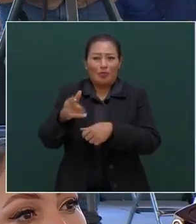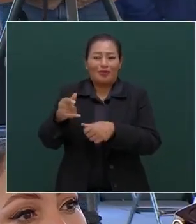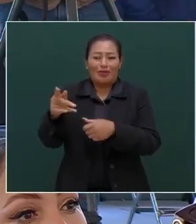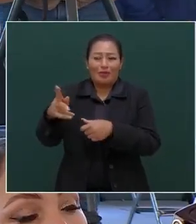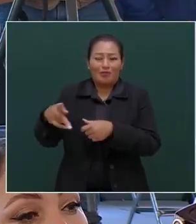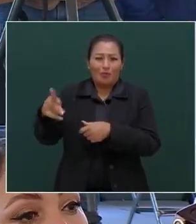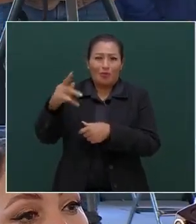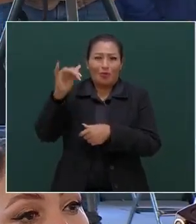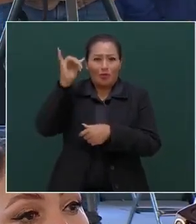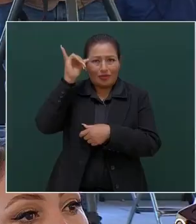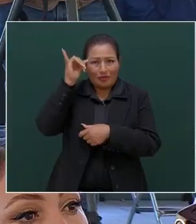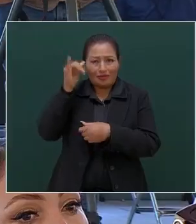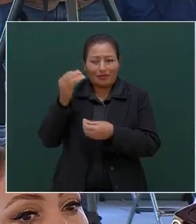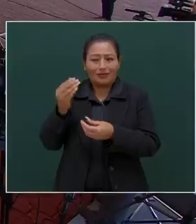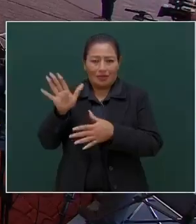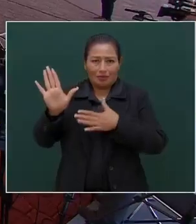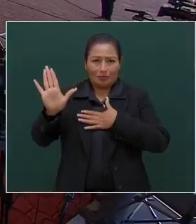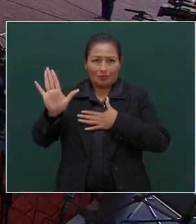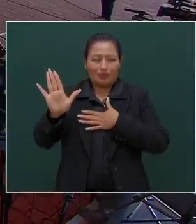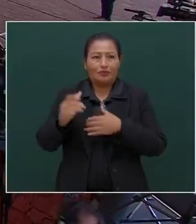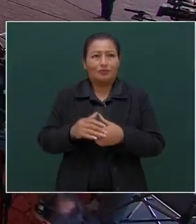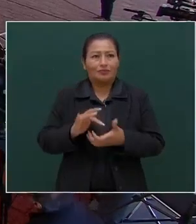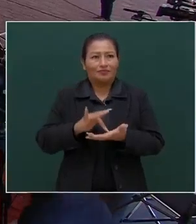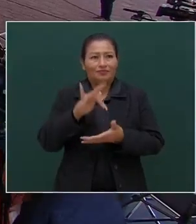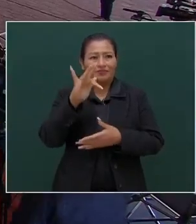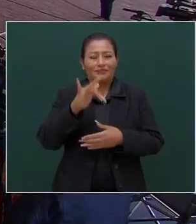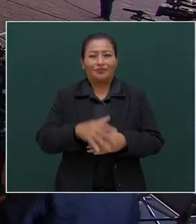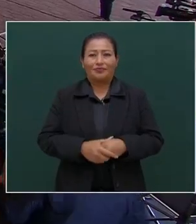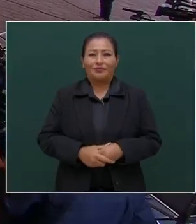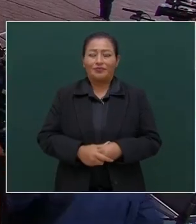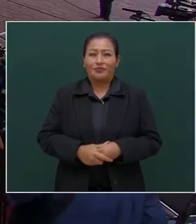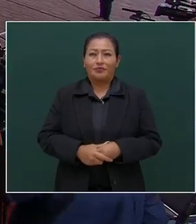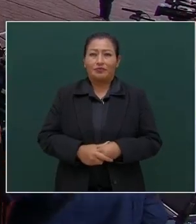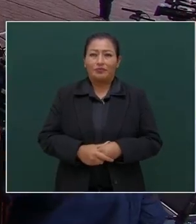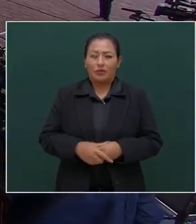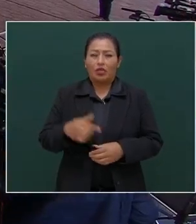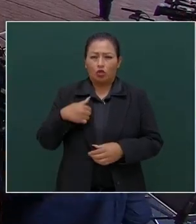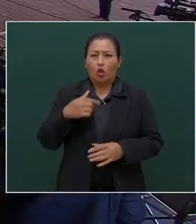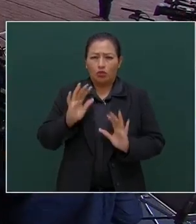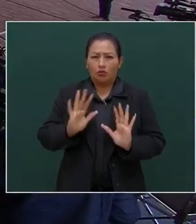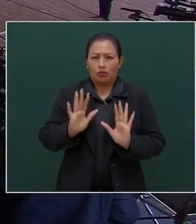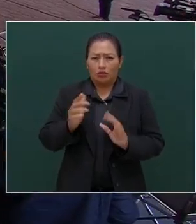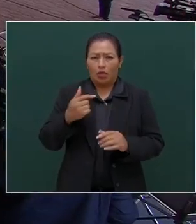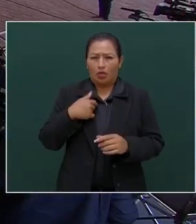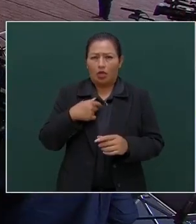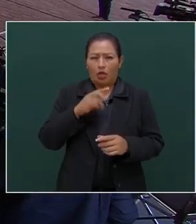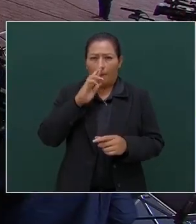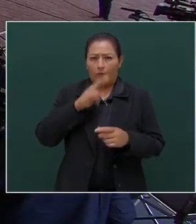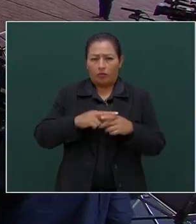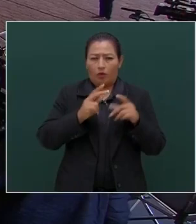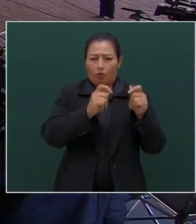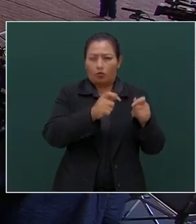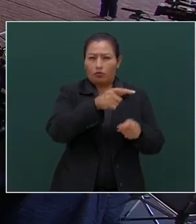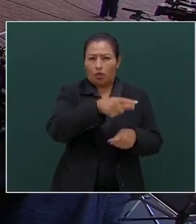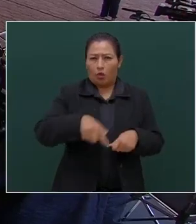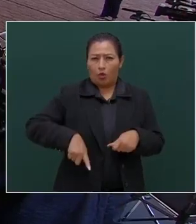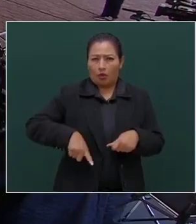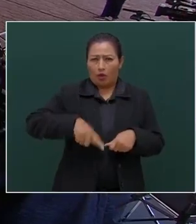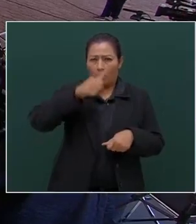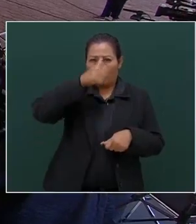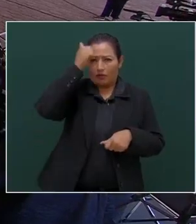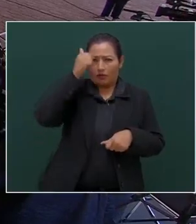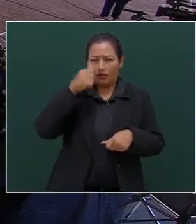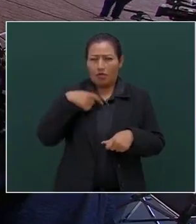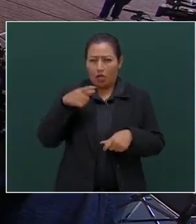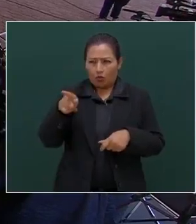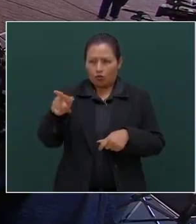Yaqui. Gracias. Muy bien, pues lo vemos. Yo le encargo a Alfonso que